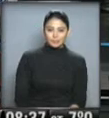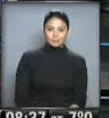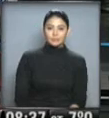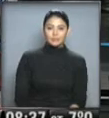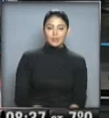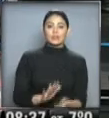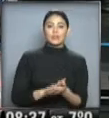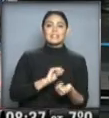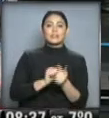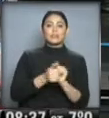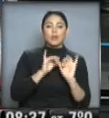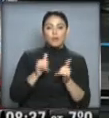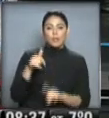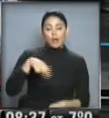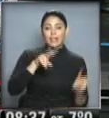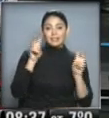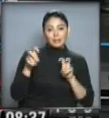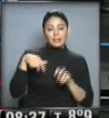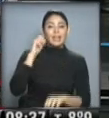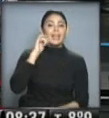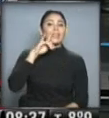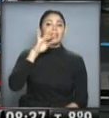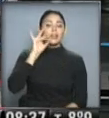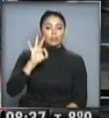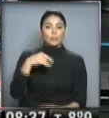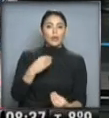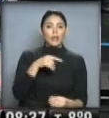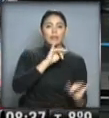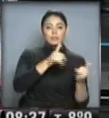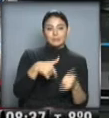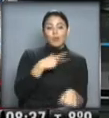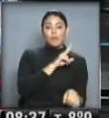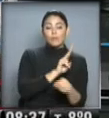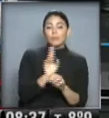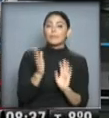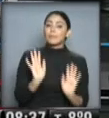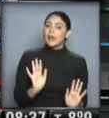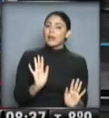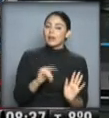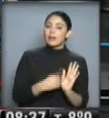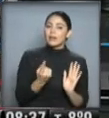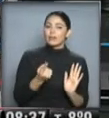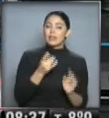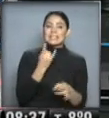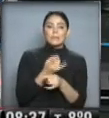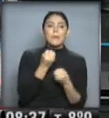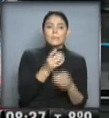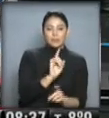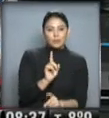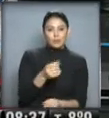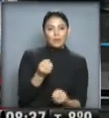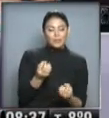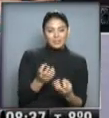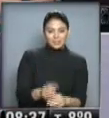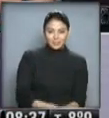sexualidad adolescente es el tema esta mañana de guido fischer porque los chicos se cuidan pero no siempre lo hacen de la mejor manera a guido como